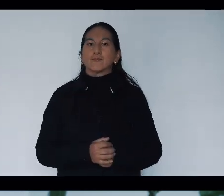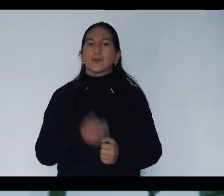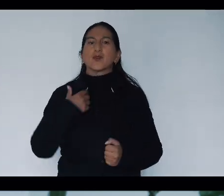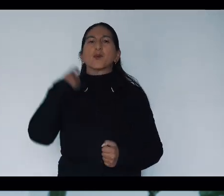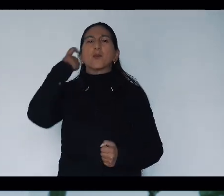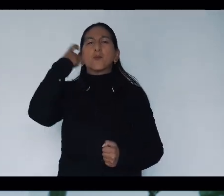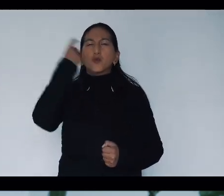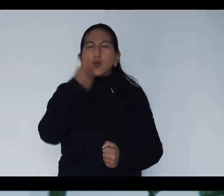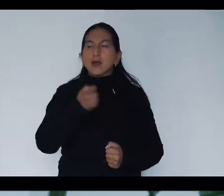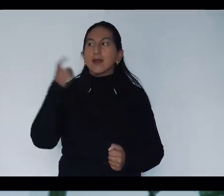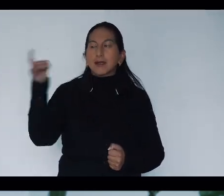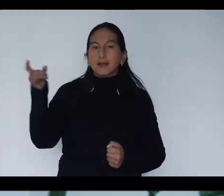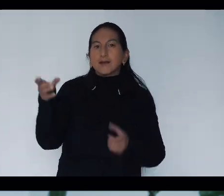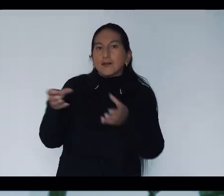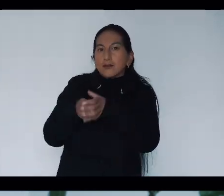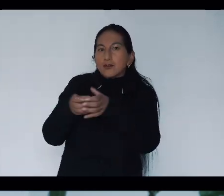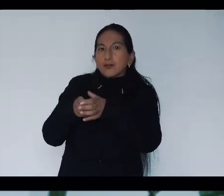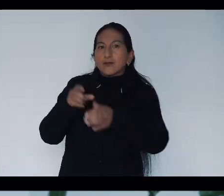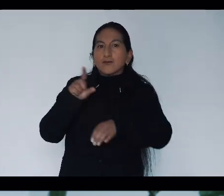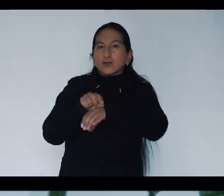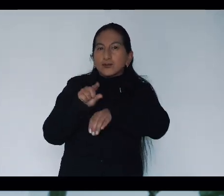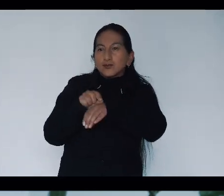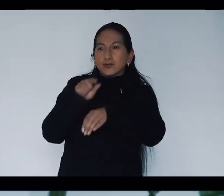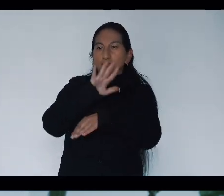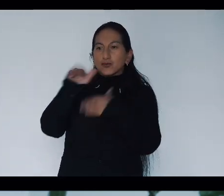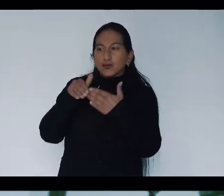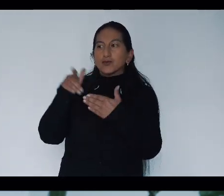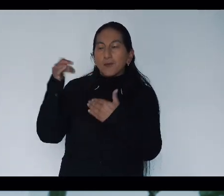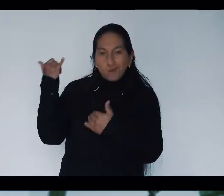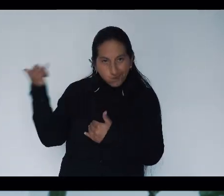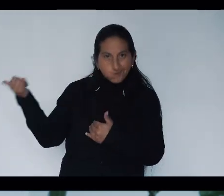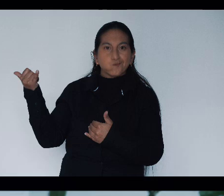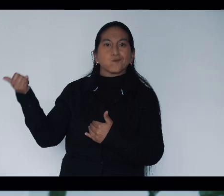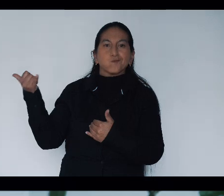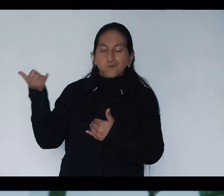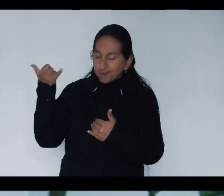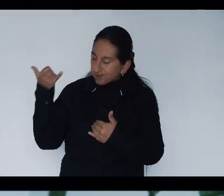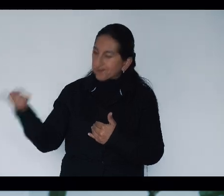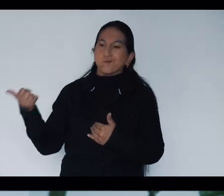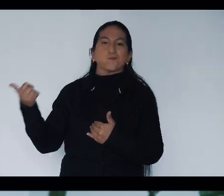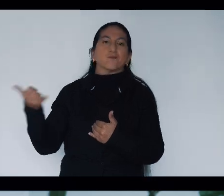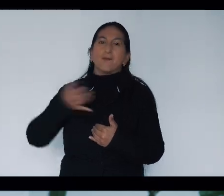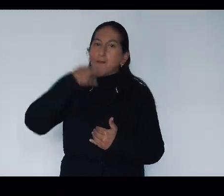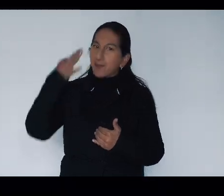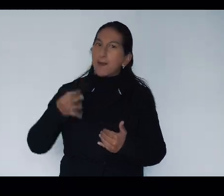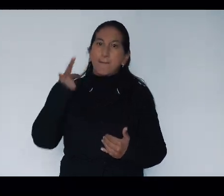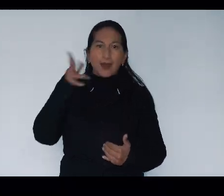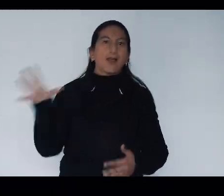fundaciones, estas herramientas porque están ahí, existen, son una realidad para todos nosotros.